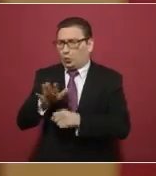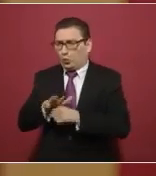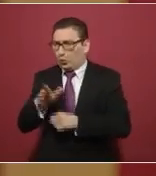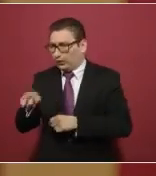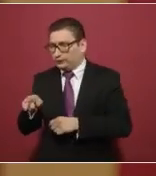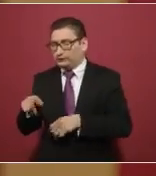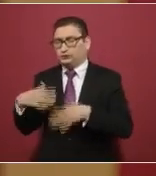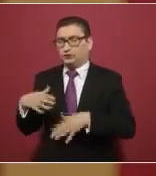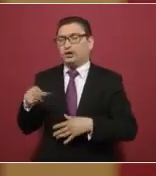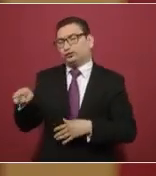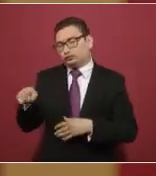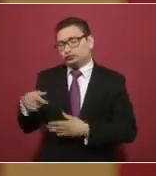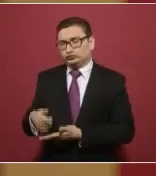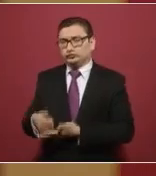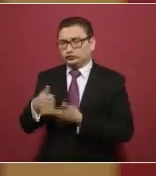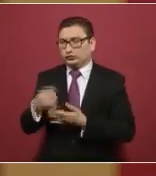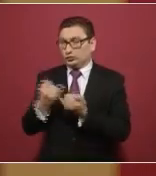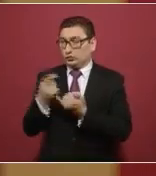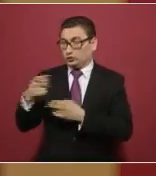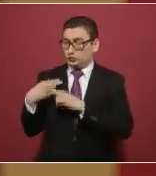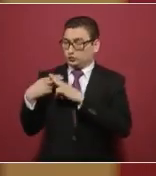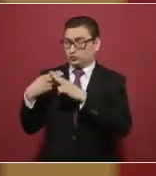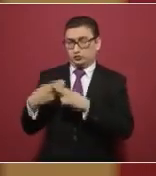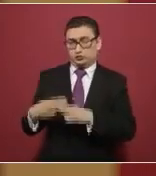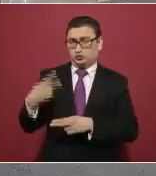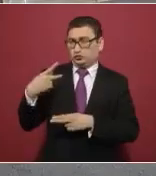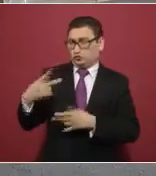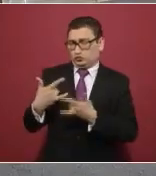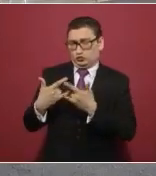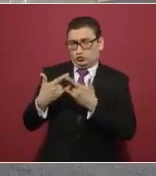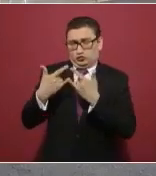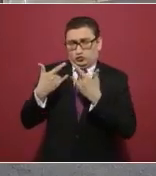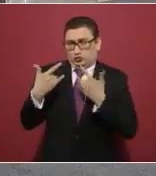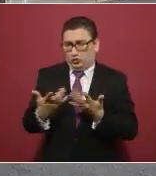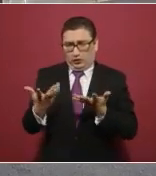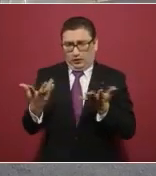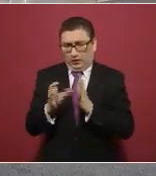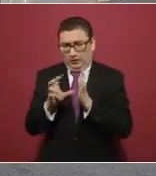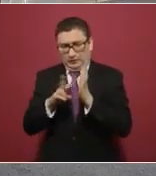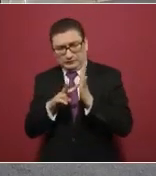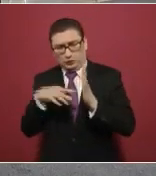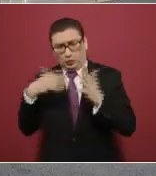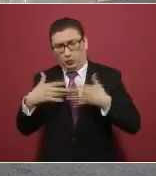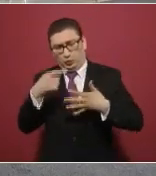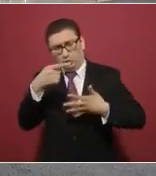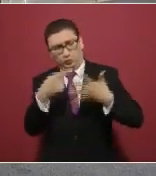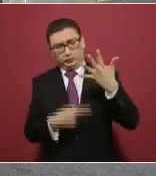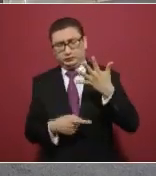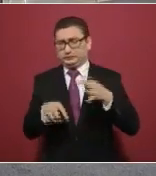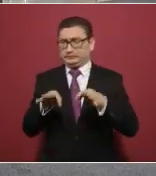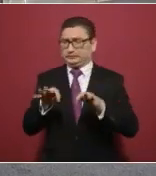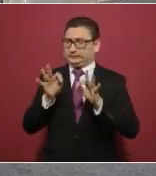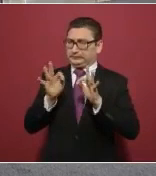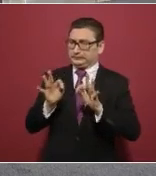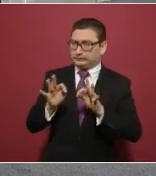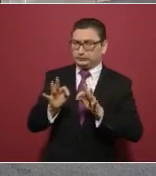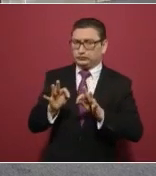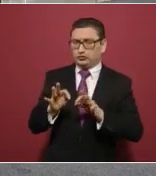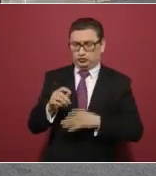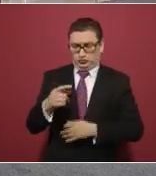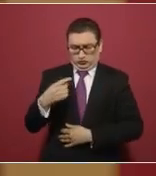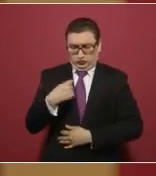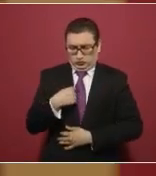tiene, su trayectoria es ejemplar. Yo, como